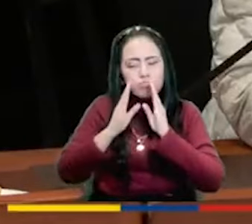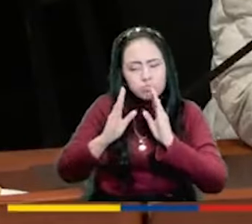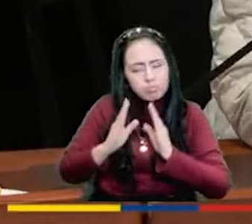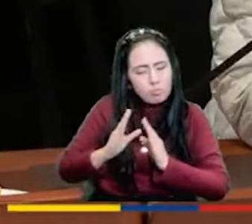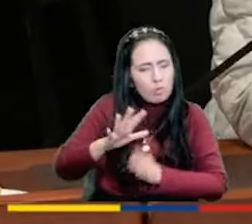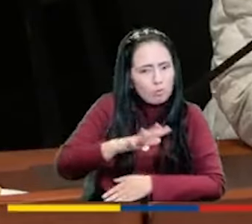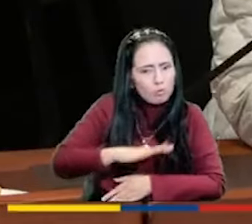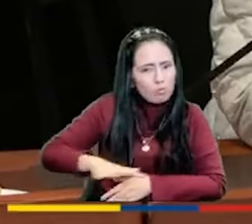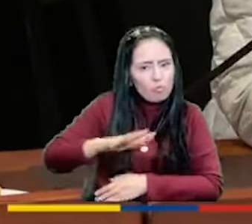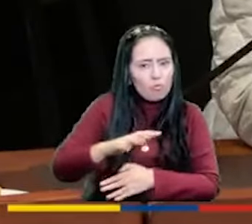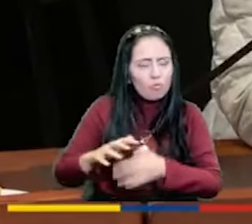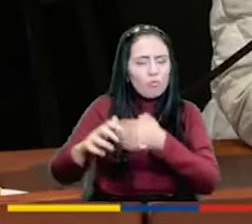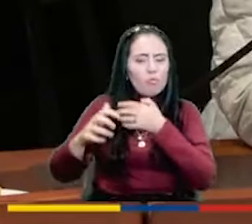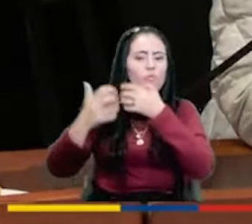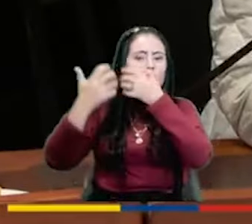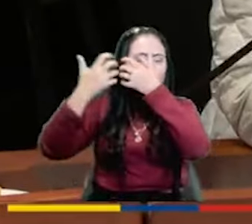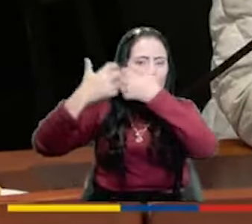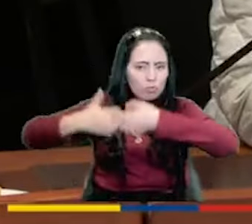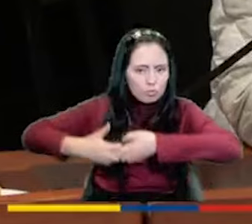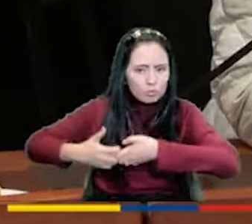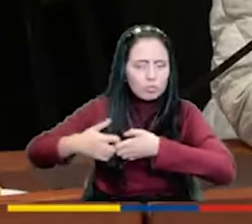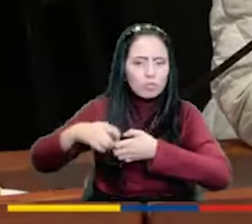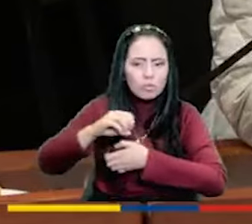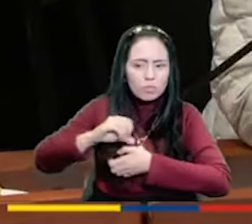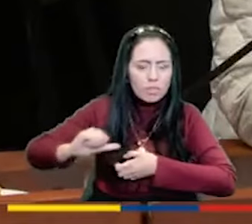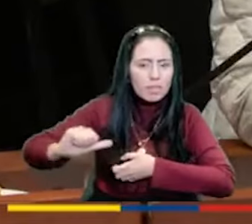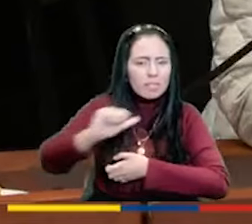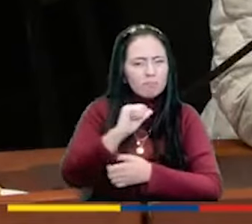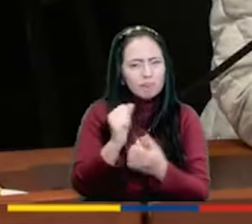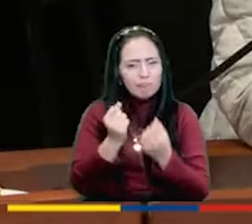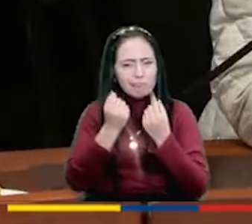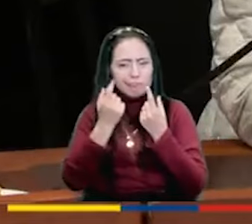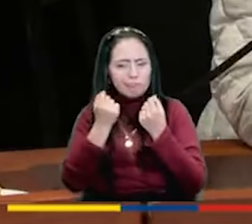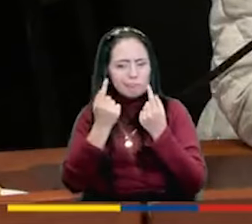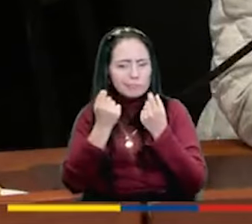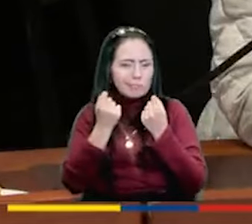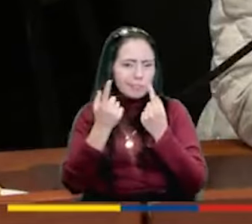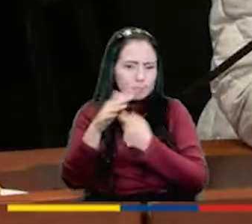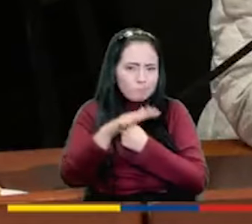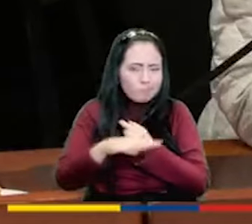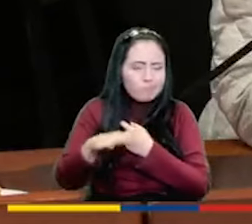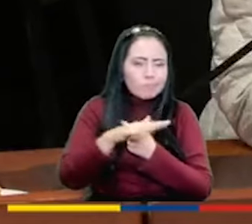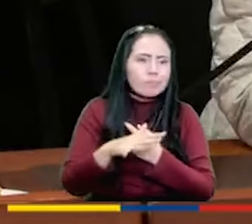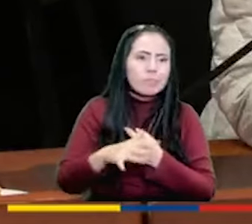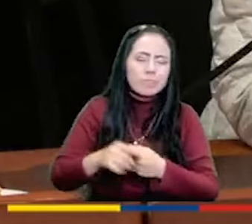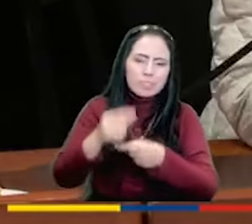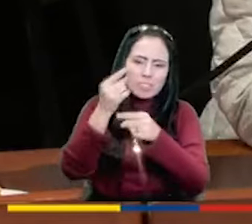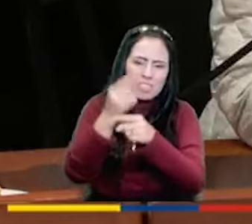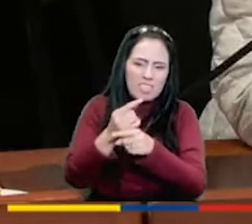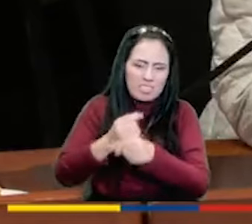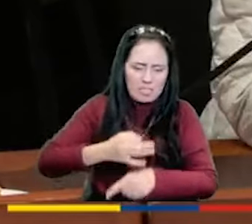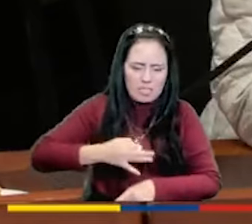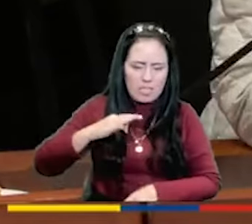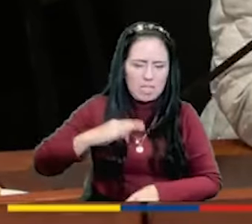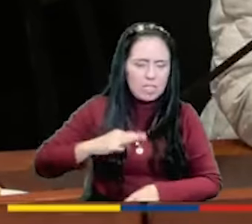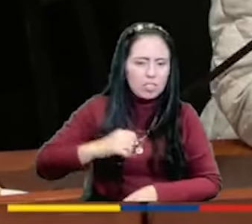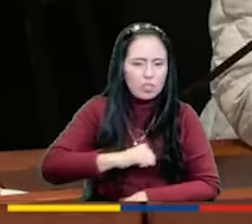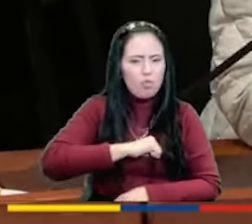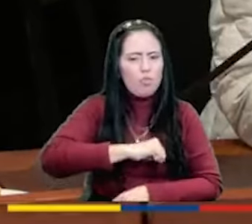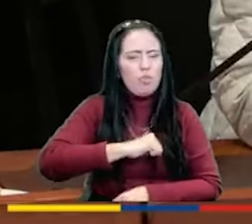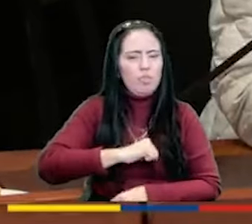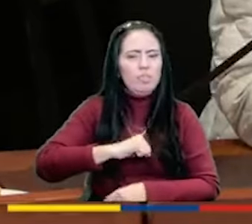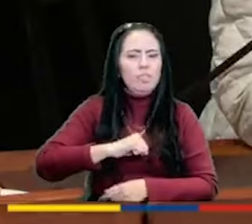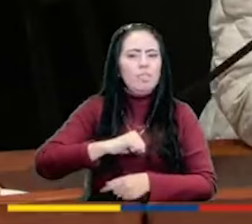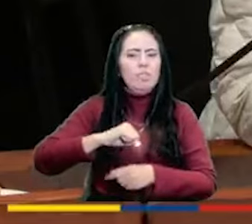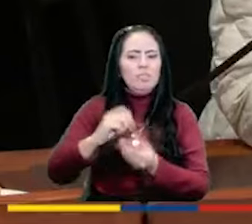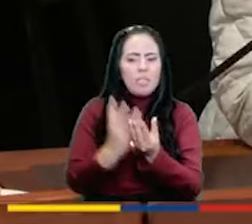los funcionarios, las funcionarias, para entender que garantizar los derechos de la población étnica de